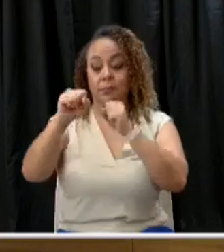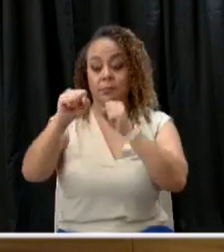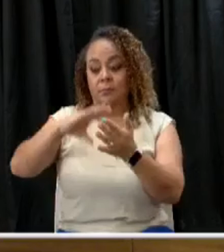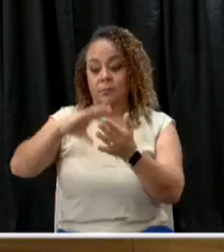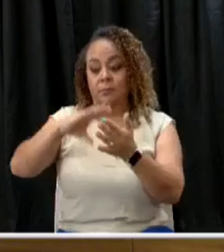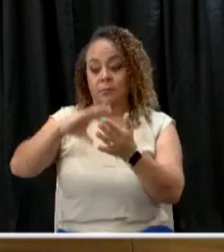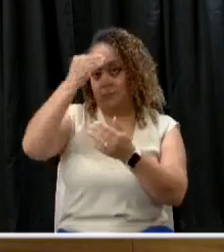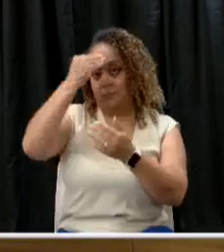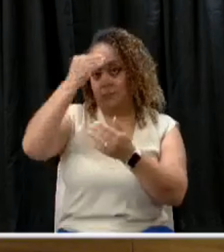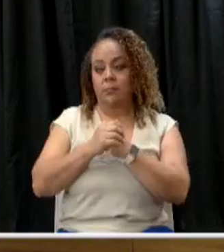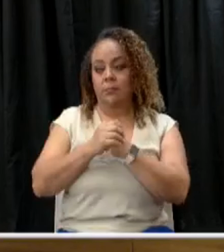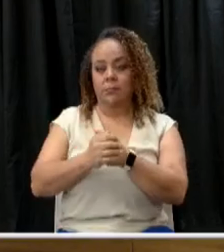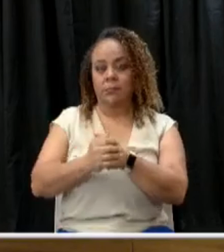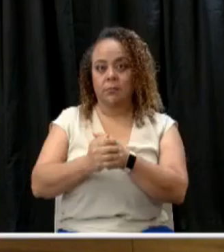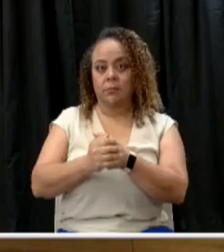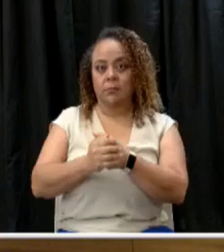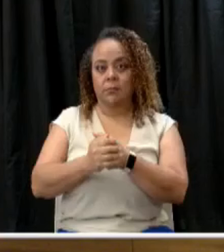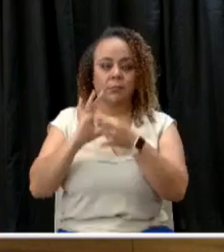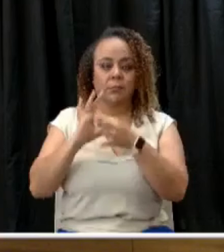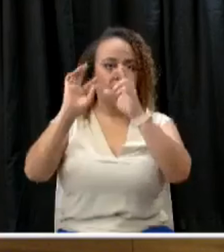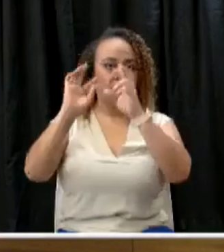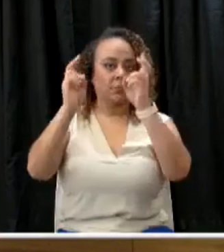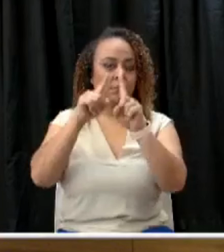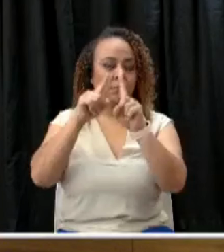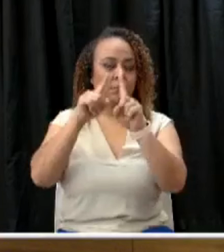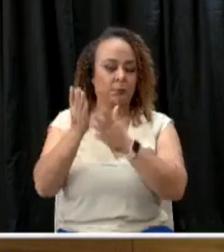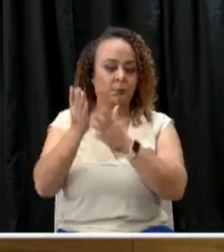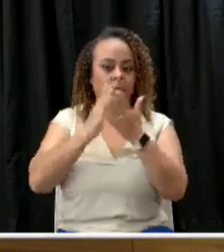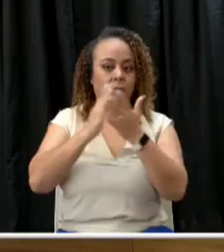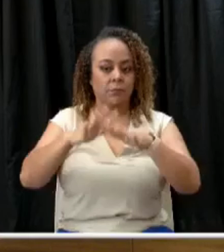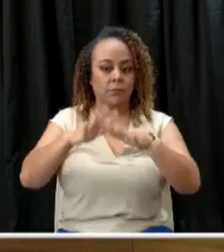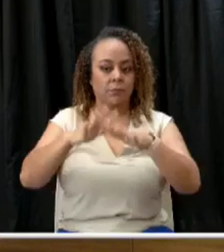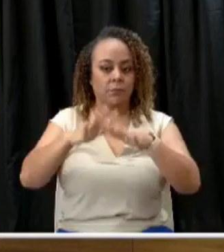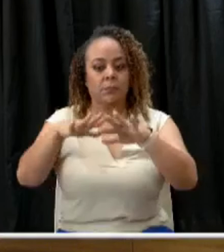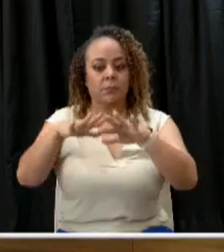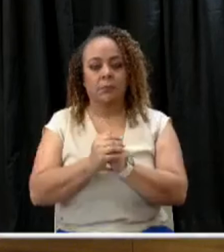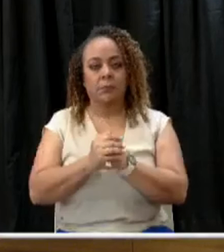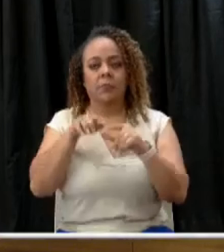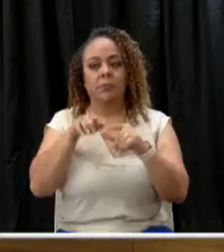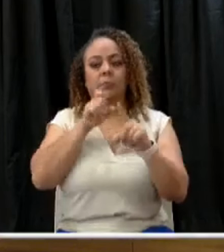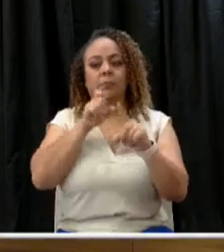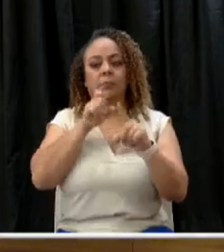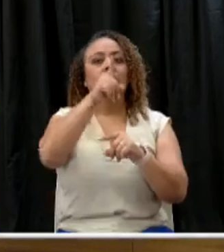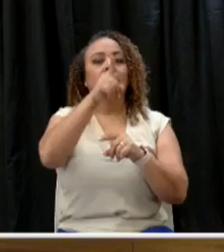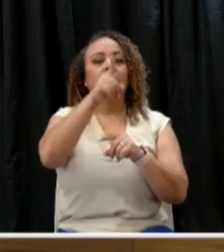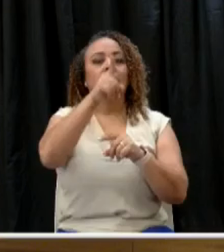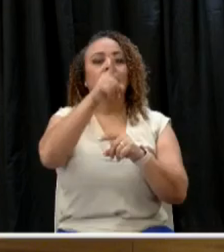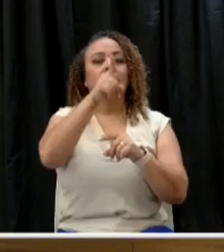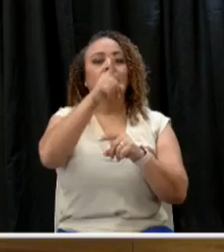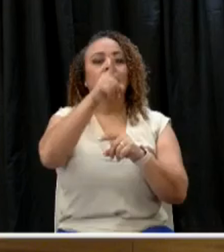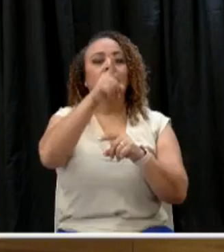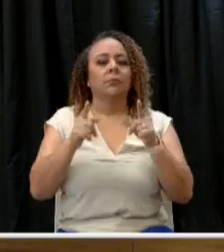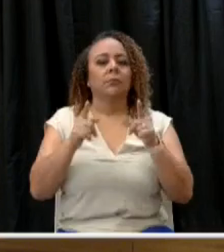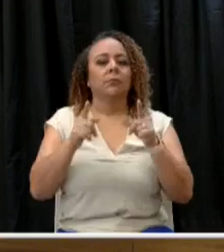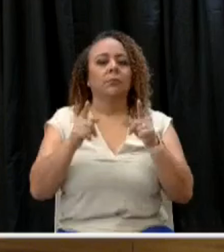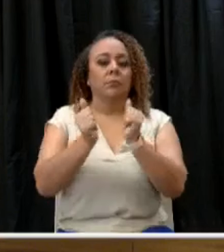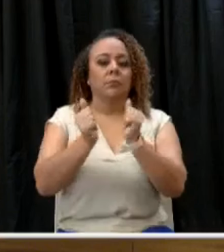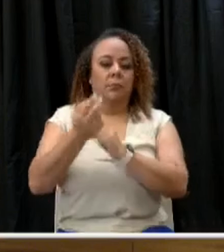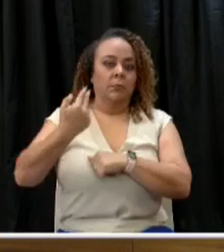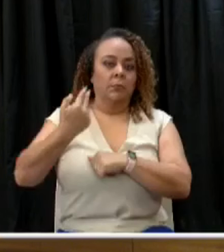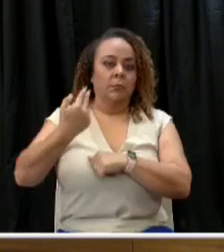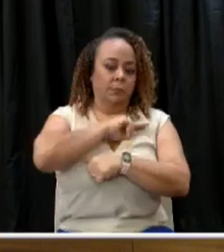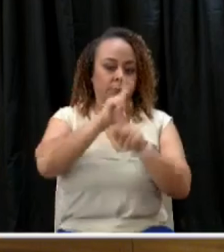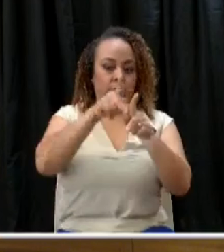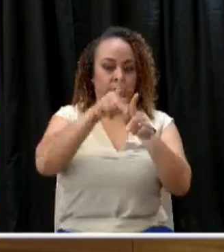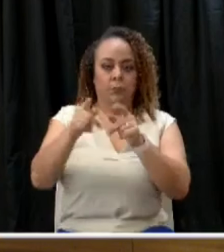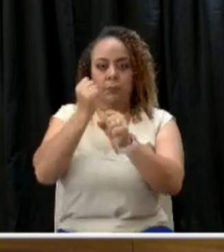aprender sobre este tema desde la parte del campo, desde la parte de la realidad de lo que sucede con nosotros,